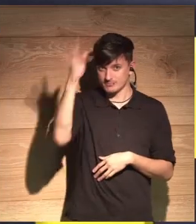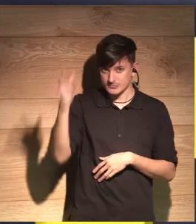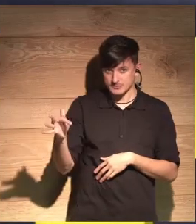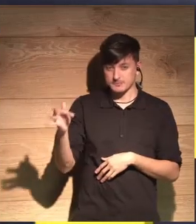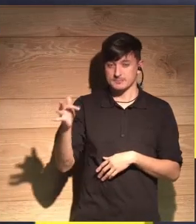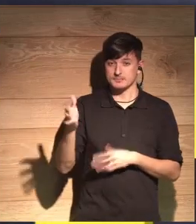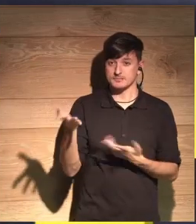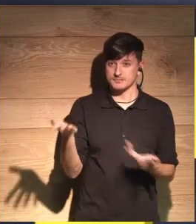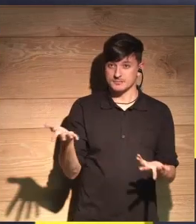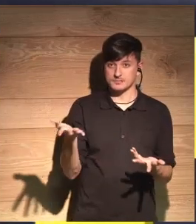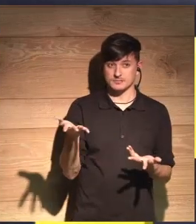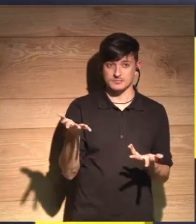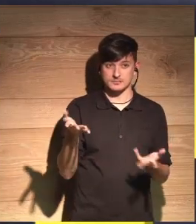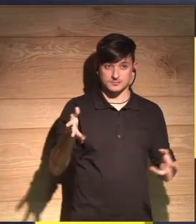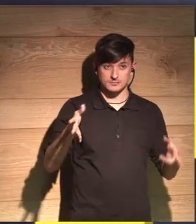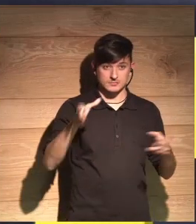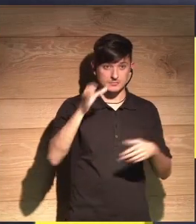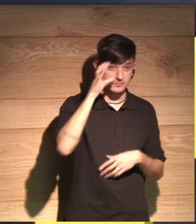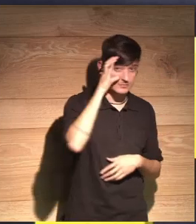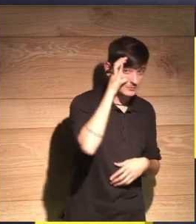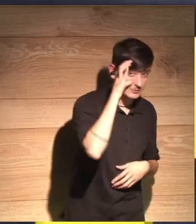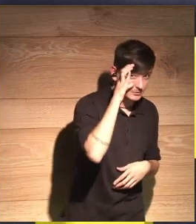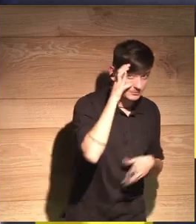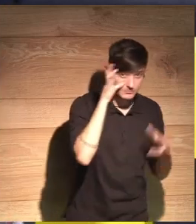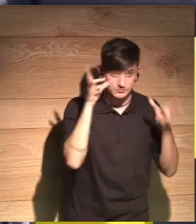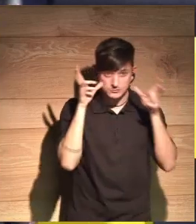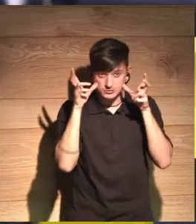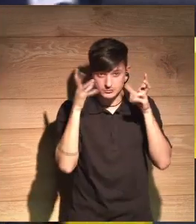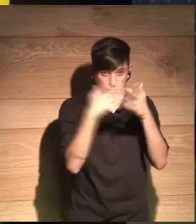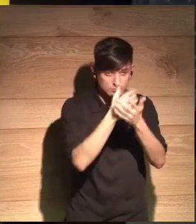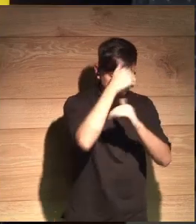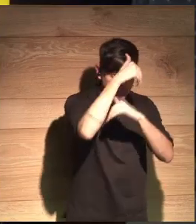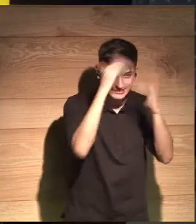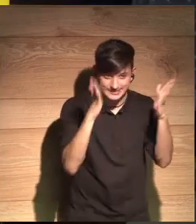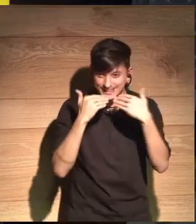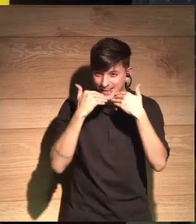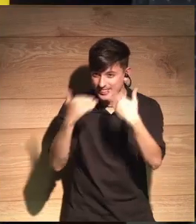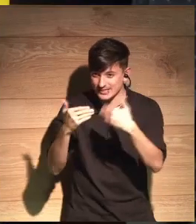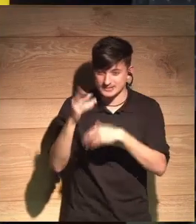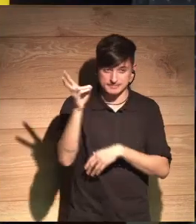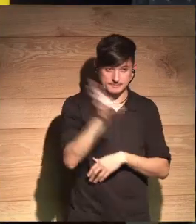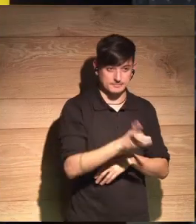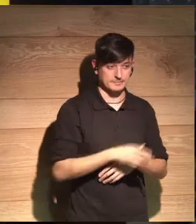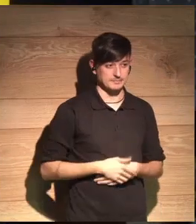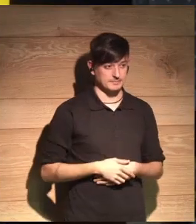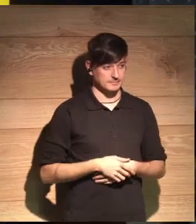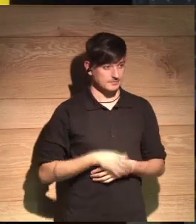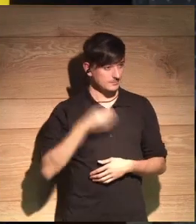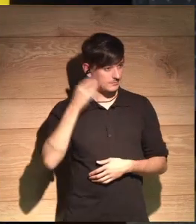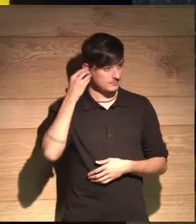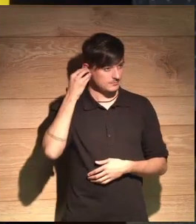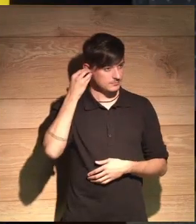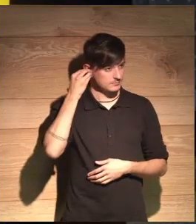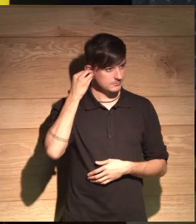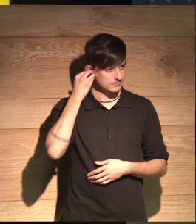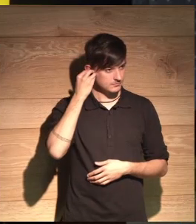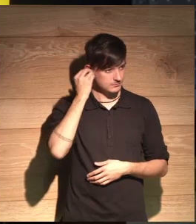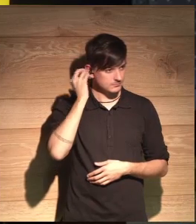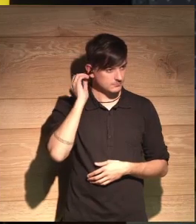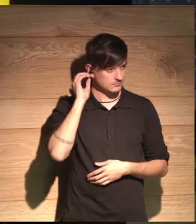con los oídos y la vista y todos los sentidos muy atentos gracias que haremos minutos